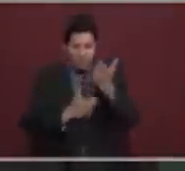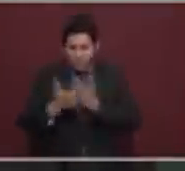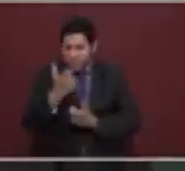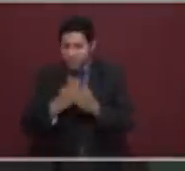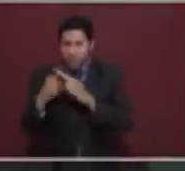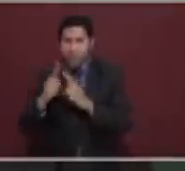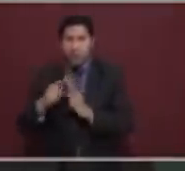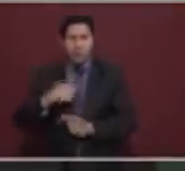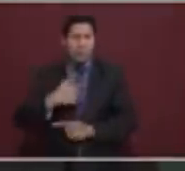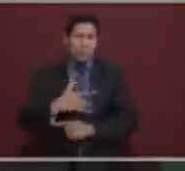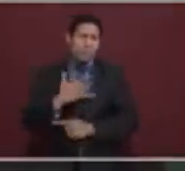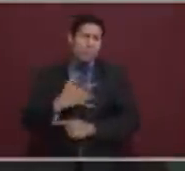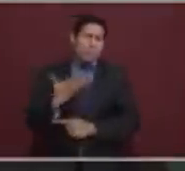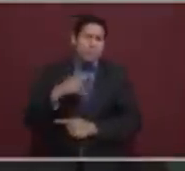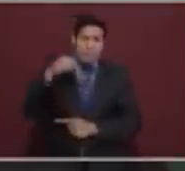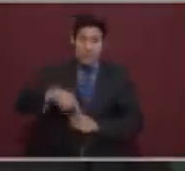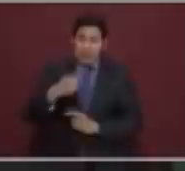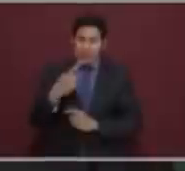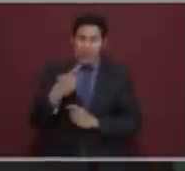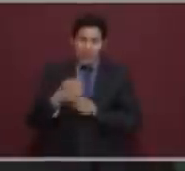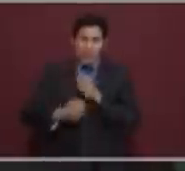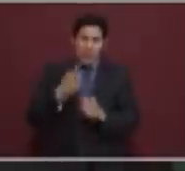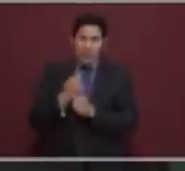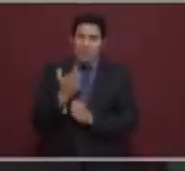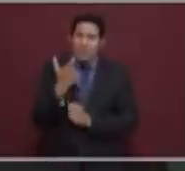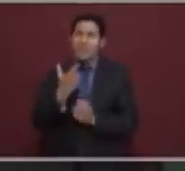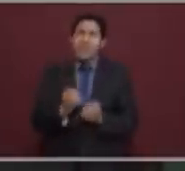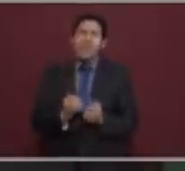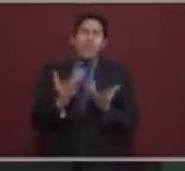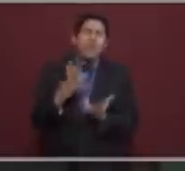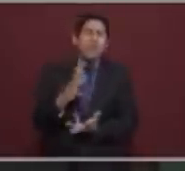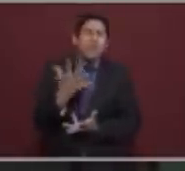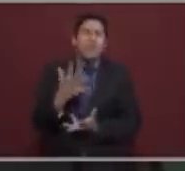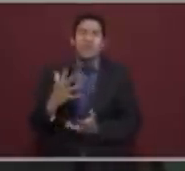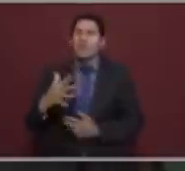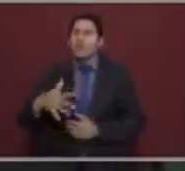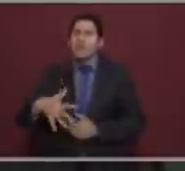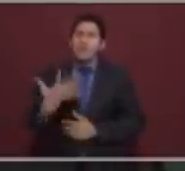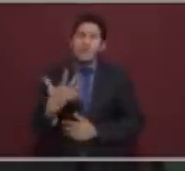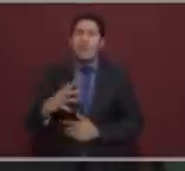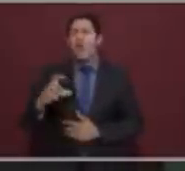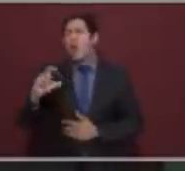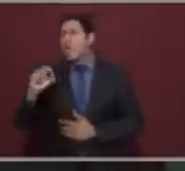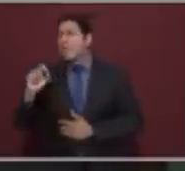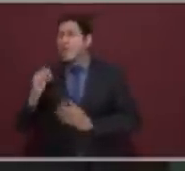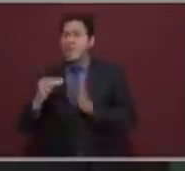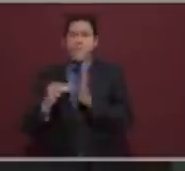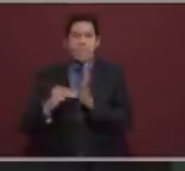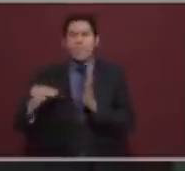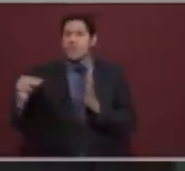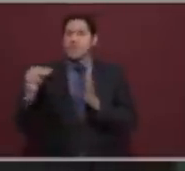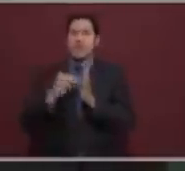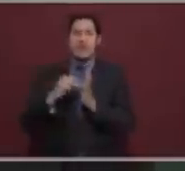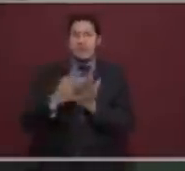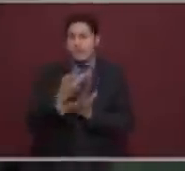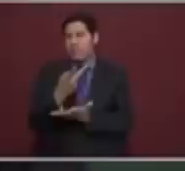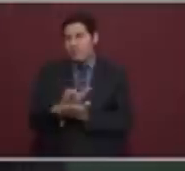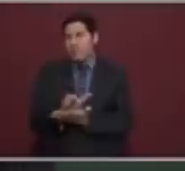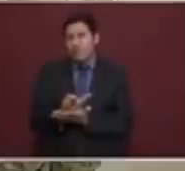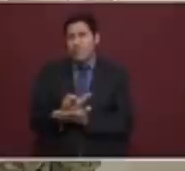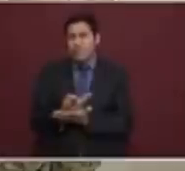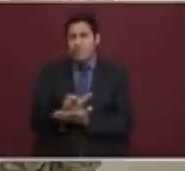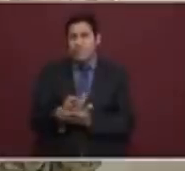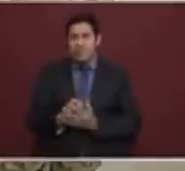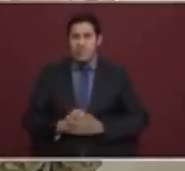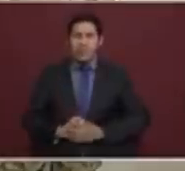este año de la guardia nacional podría oscilar entre 15 y 20 mil millones de pesos